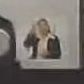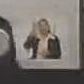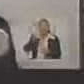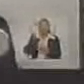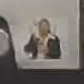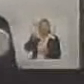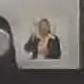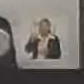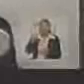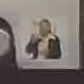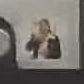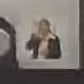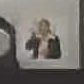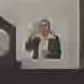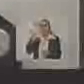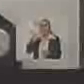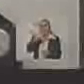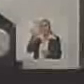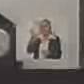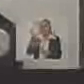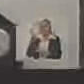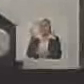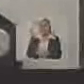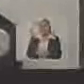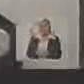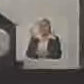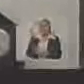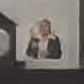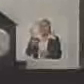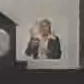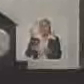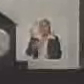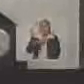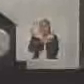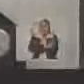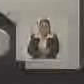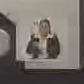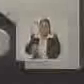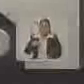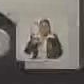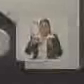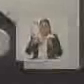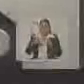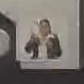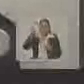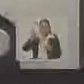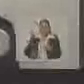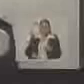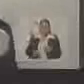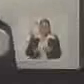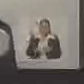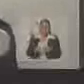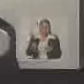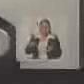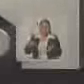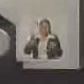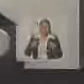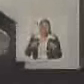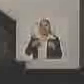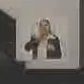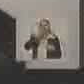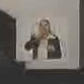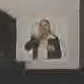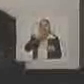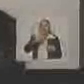y conozco perfectamente la delegación. Nuestra delegación, nuestra casa, hoy nos la entregan